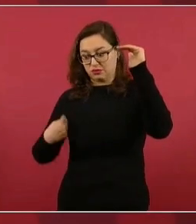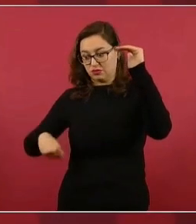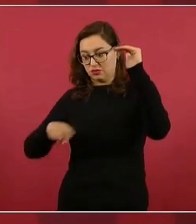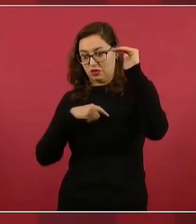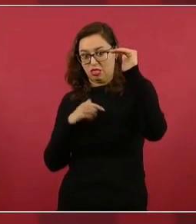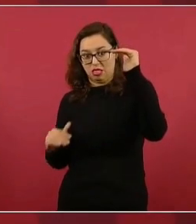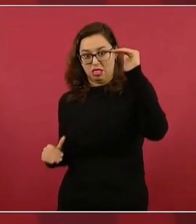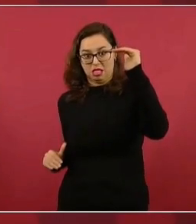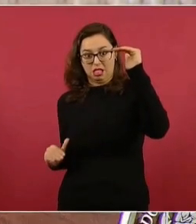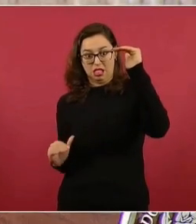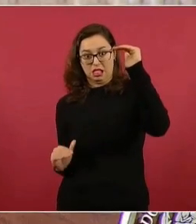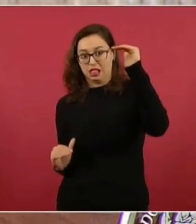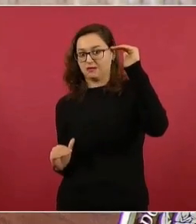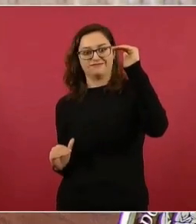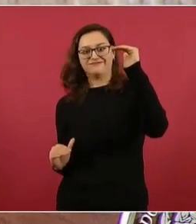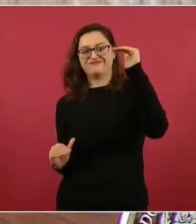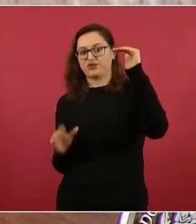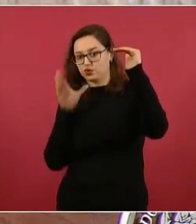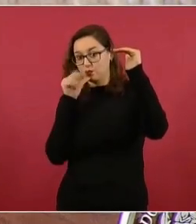y